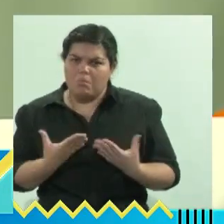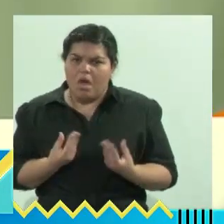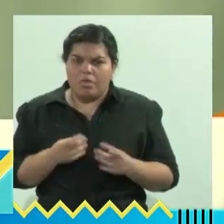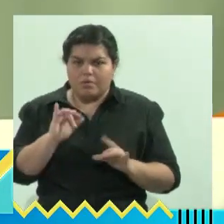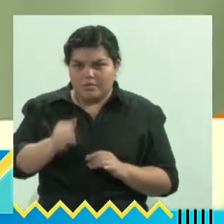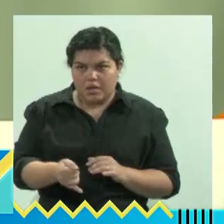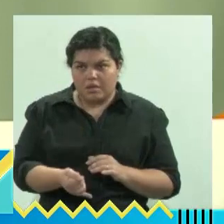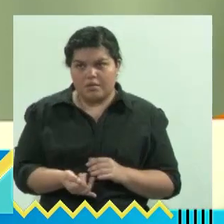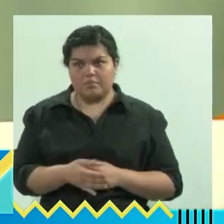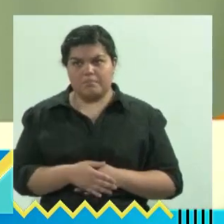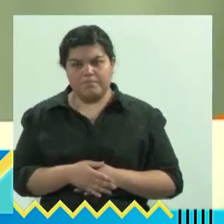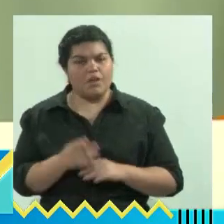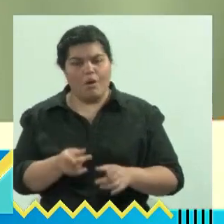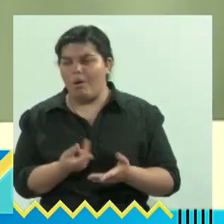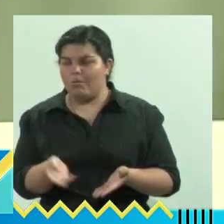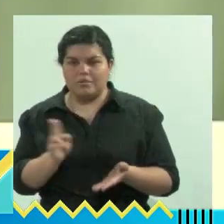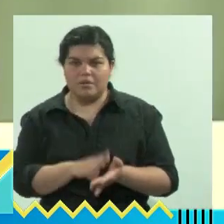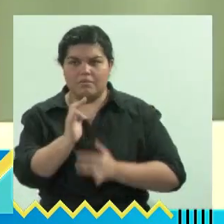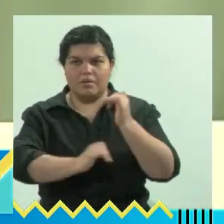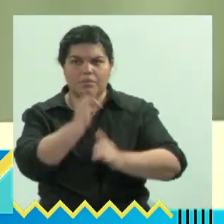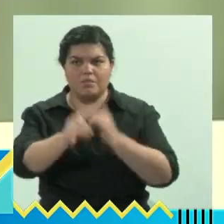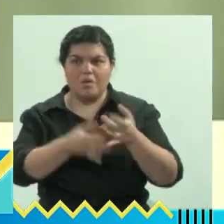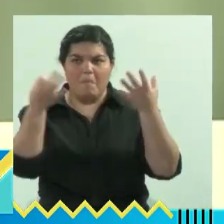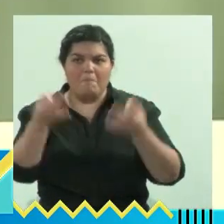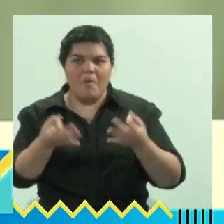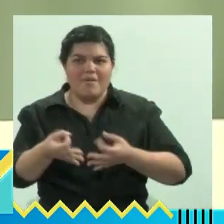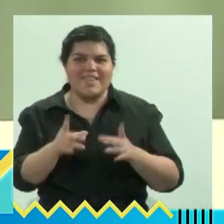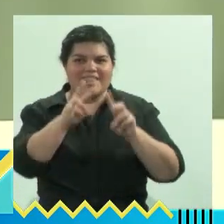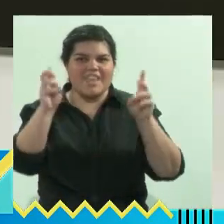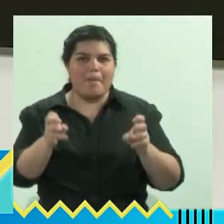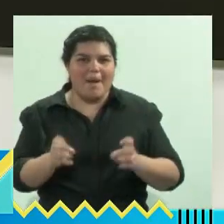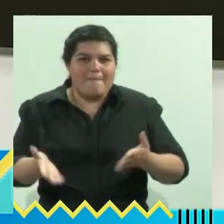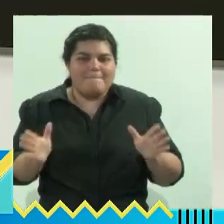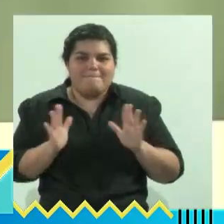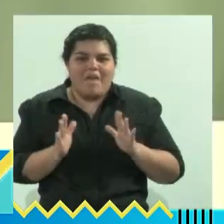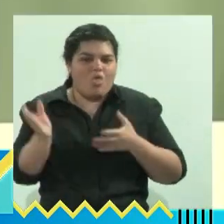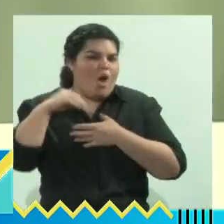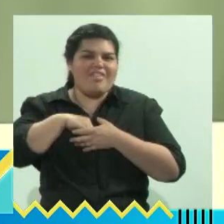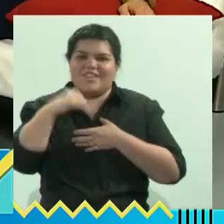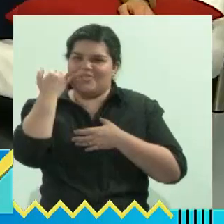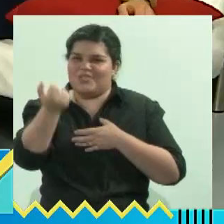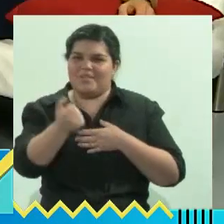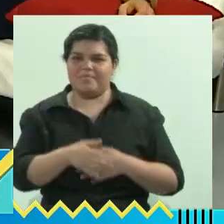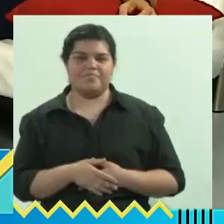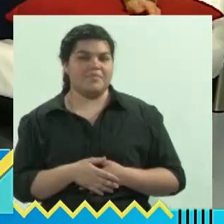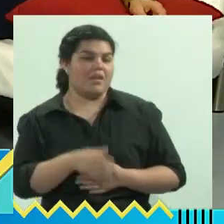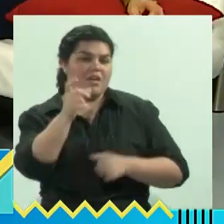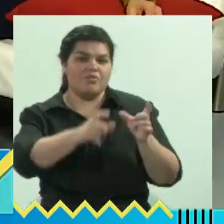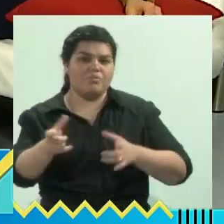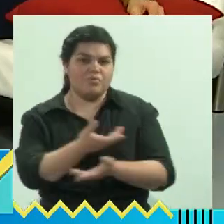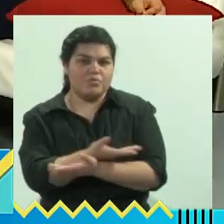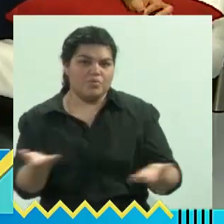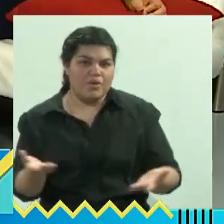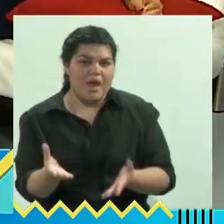que bueno, insisto que está muy bien orientado el tema del terror, porque el terror lo llevamos adentro, me parece. Es de lo humano, ¿no? Es